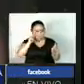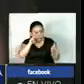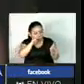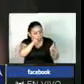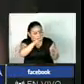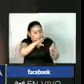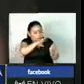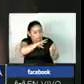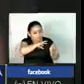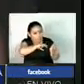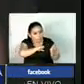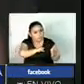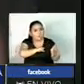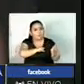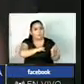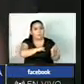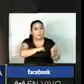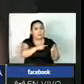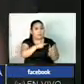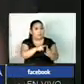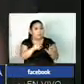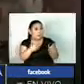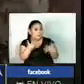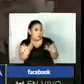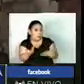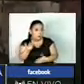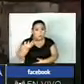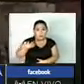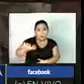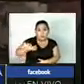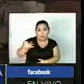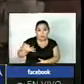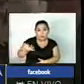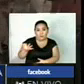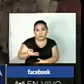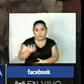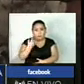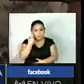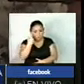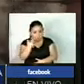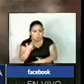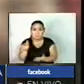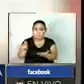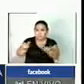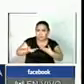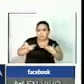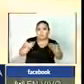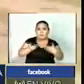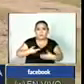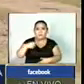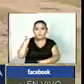profundo del corazón y ante las necesidades hubo respuesta.